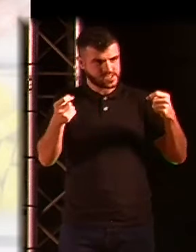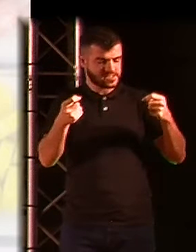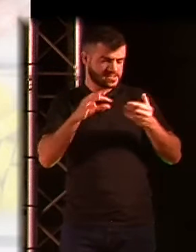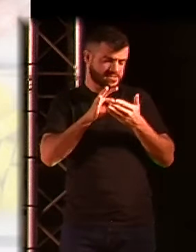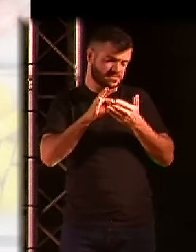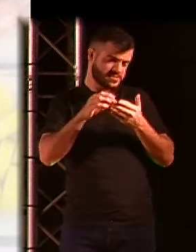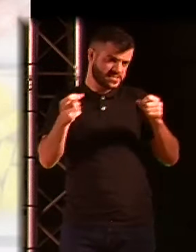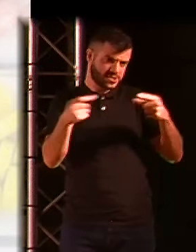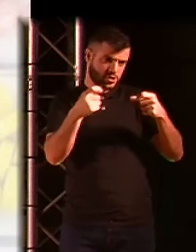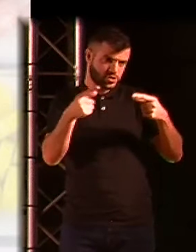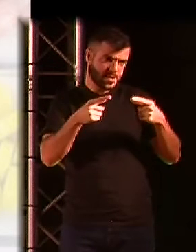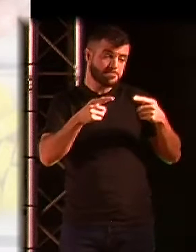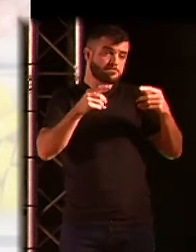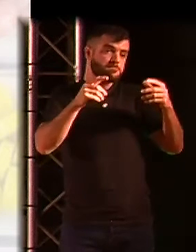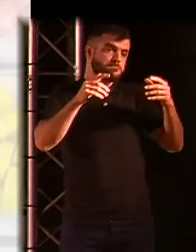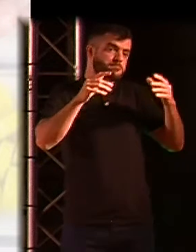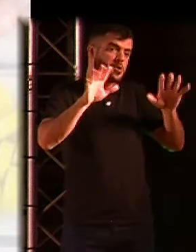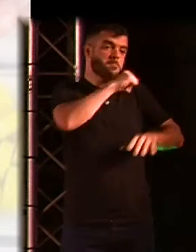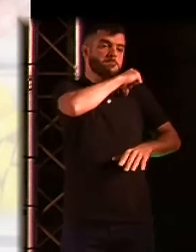De la medicina privada no tenemos los datos.